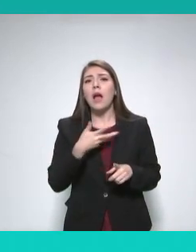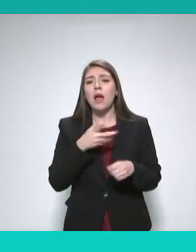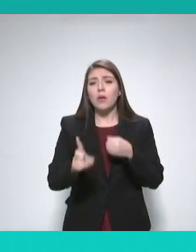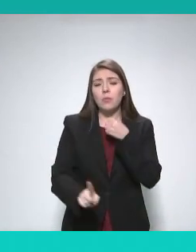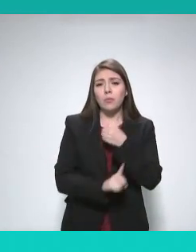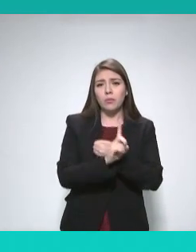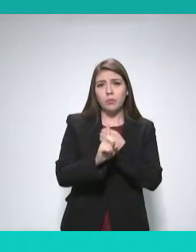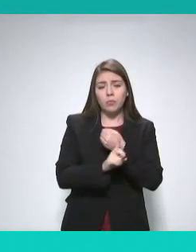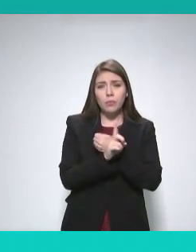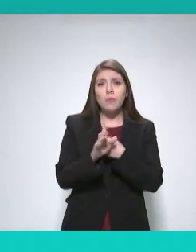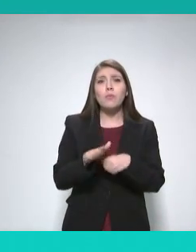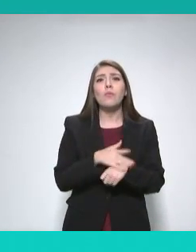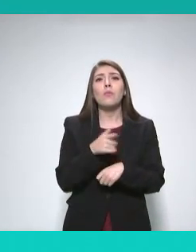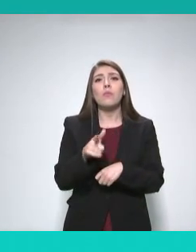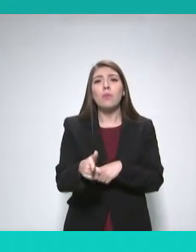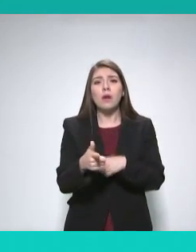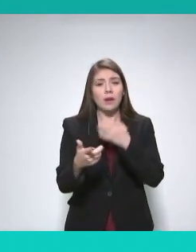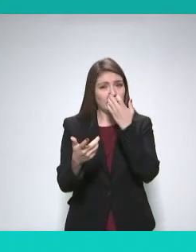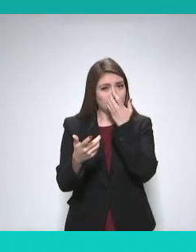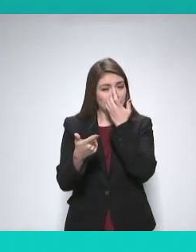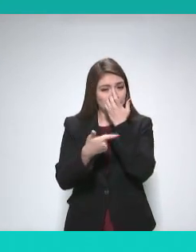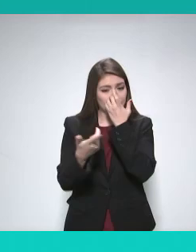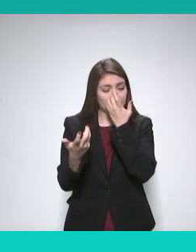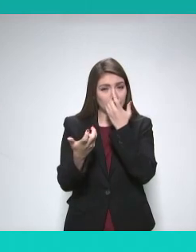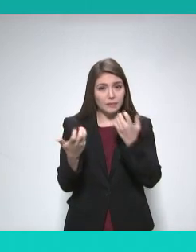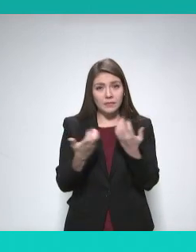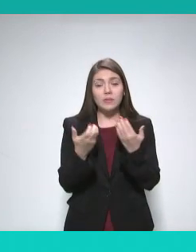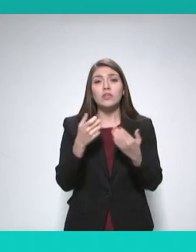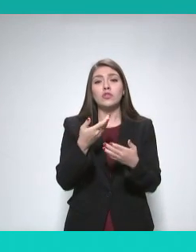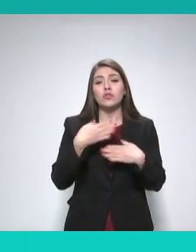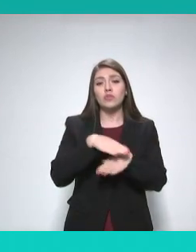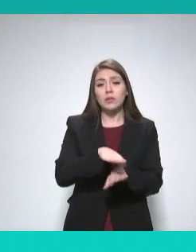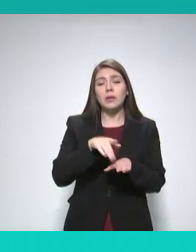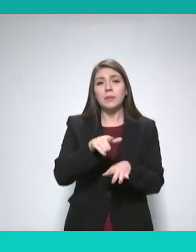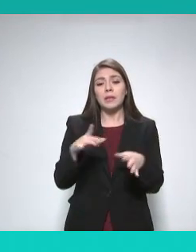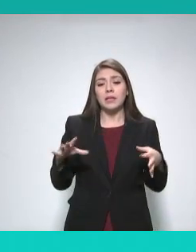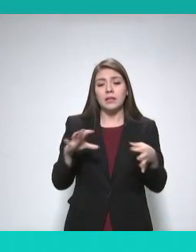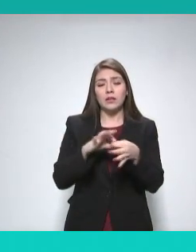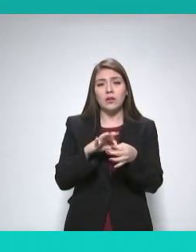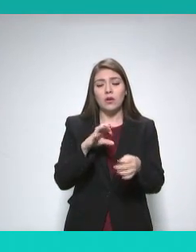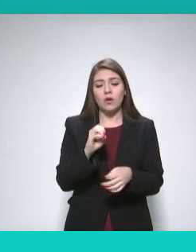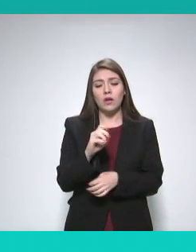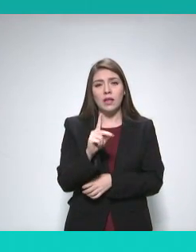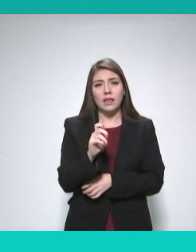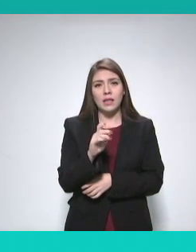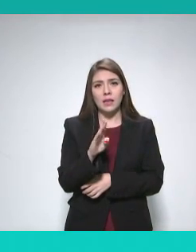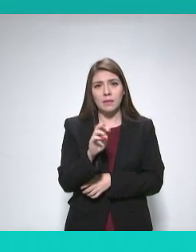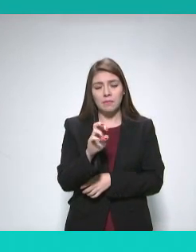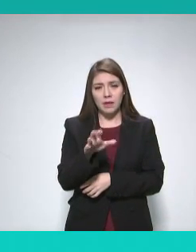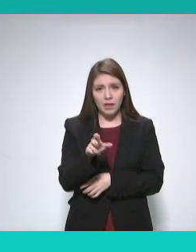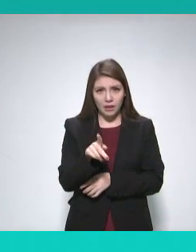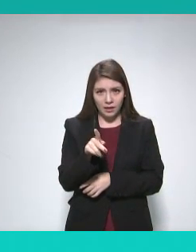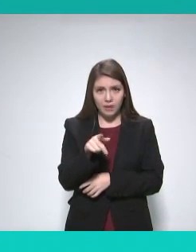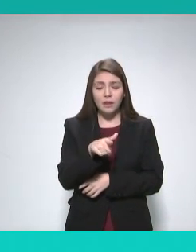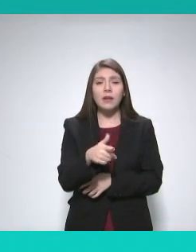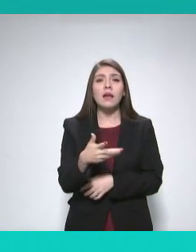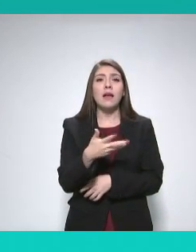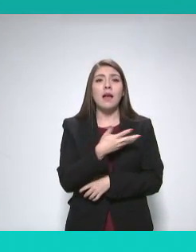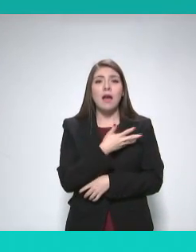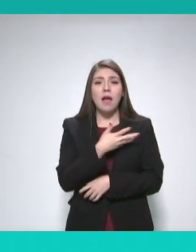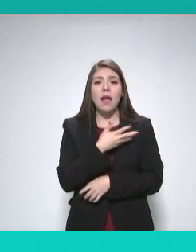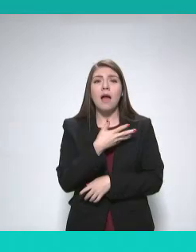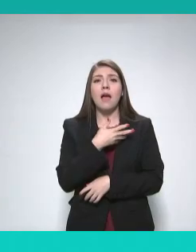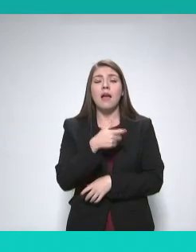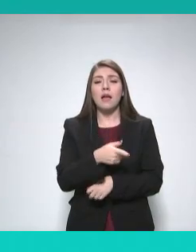vez que las conductas que se especie persiguen en el caso odebrecht en específico cohecho y enriquecimiento ilícito